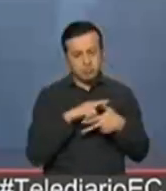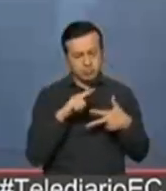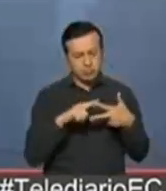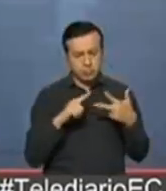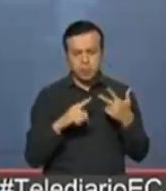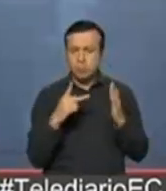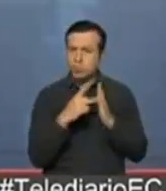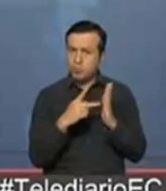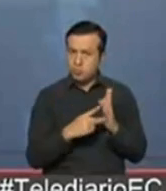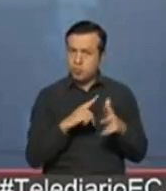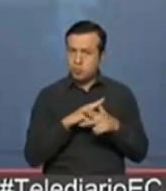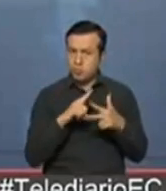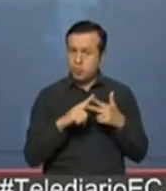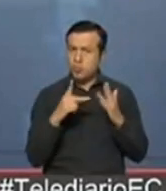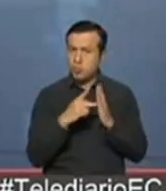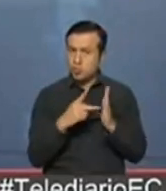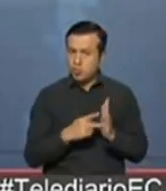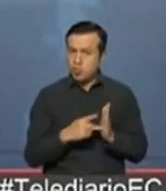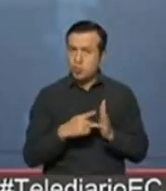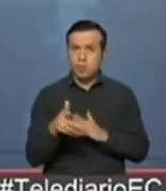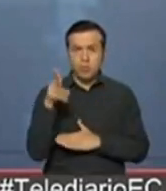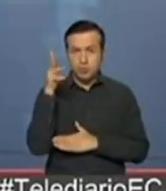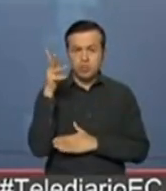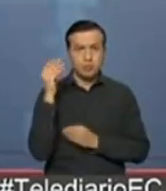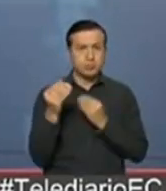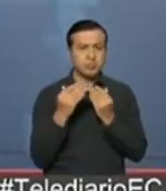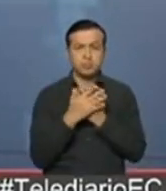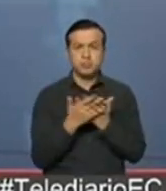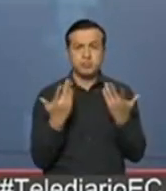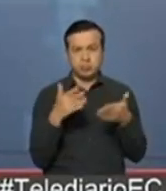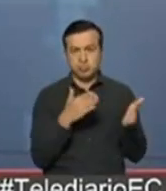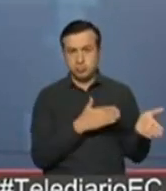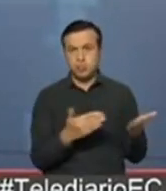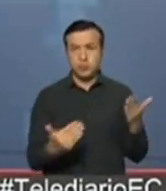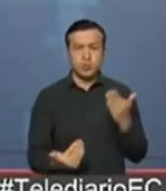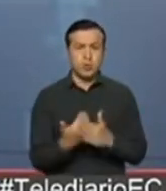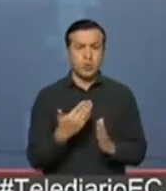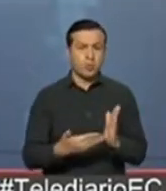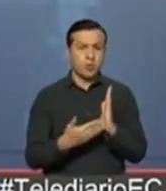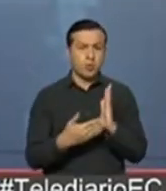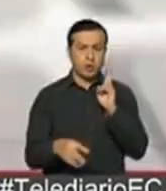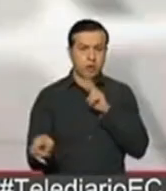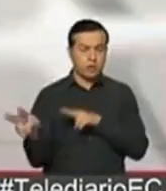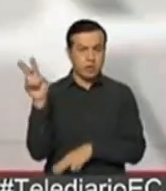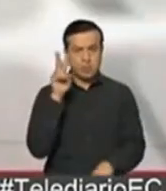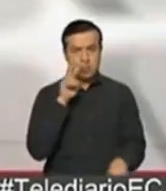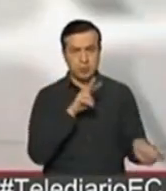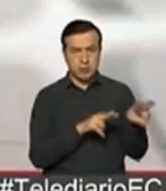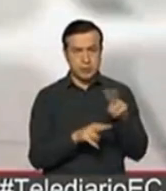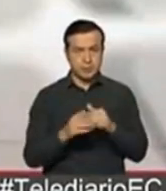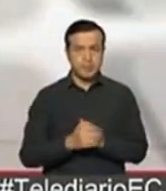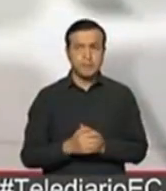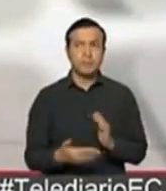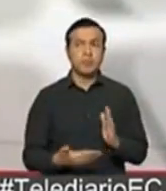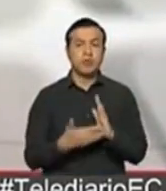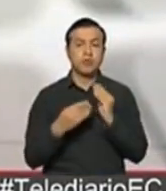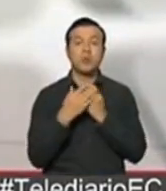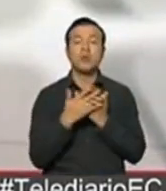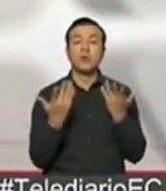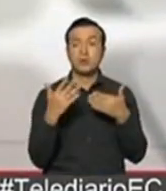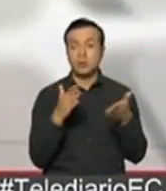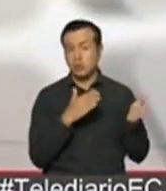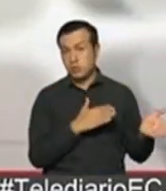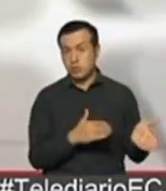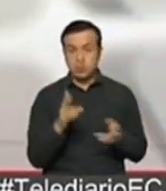los docentes cuan fortalecidos están a partir de este nuevo modelo de evaluación bueno el modelo establece justamente